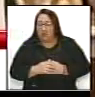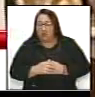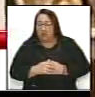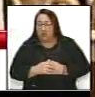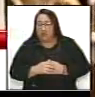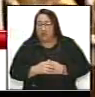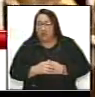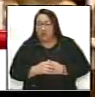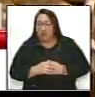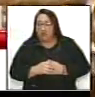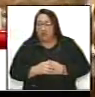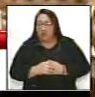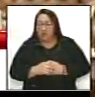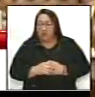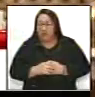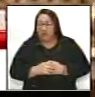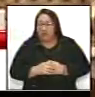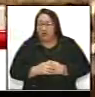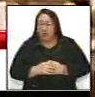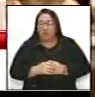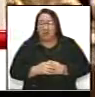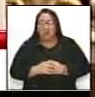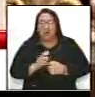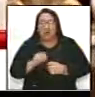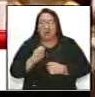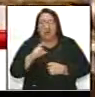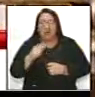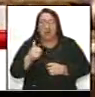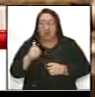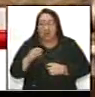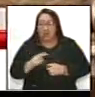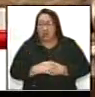el señor Elar Melgar, presente,